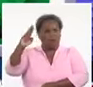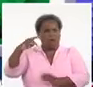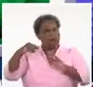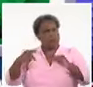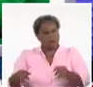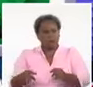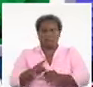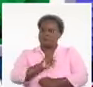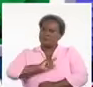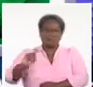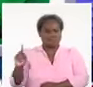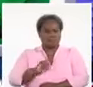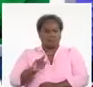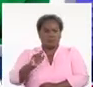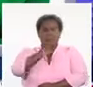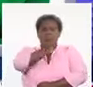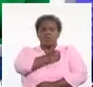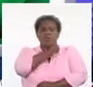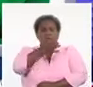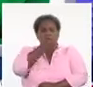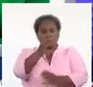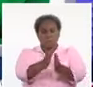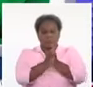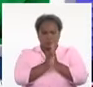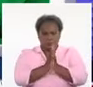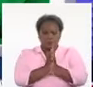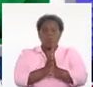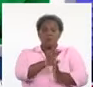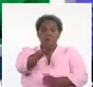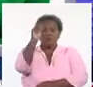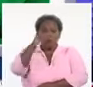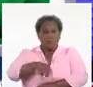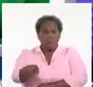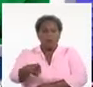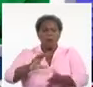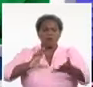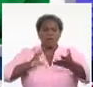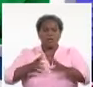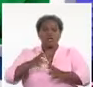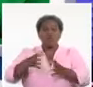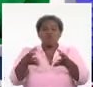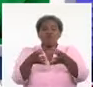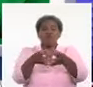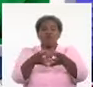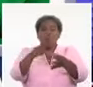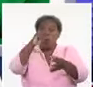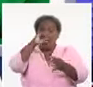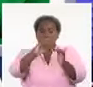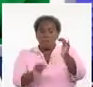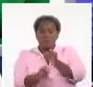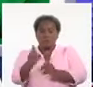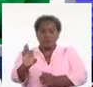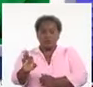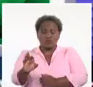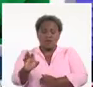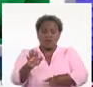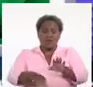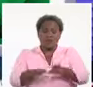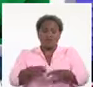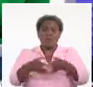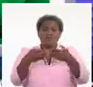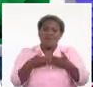tener presente las complicaciones que pueden tener este grupo de edad, a veces muy vulnerable, muy